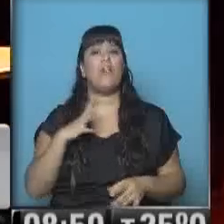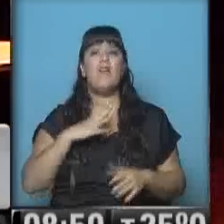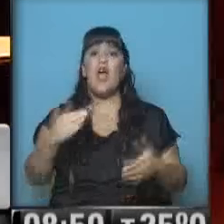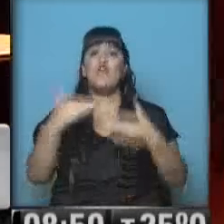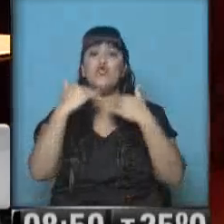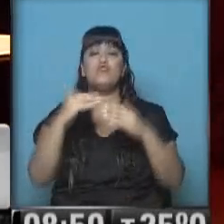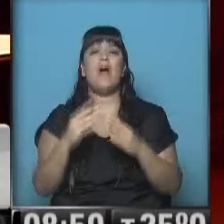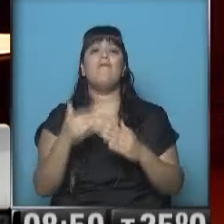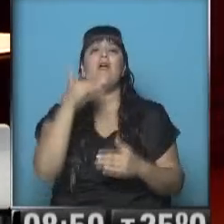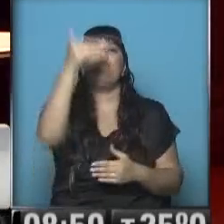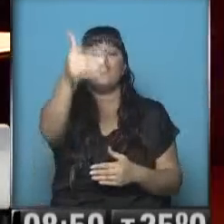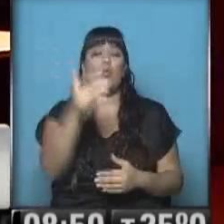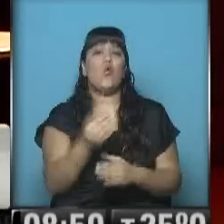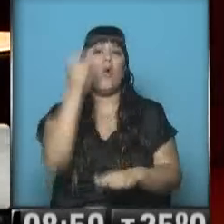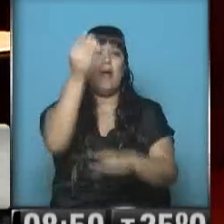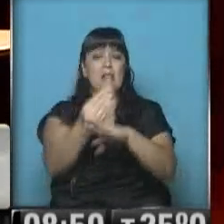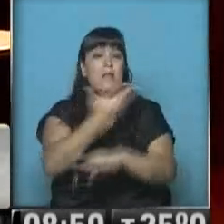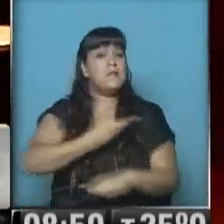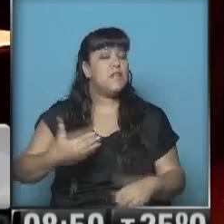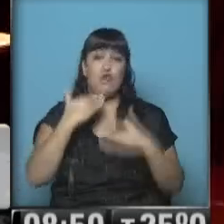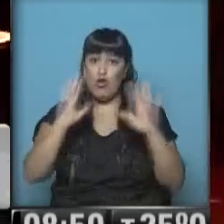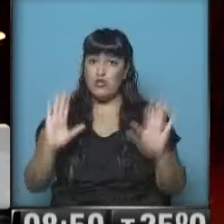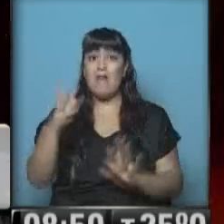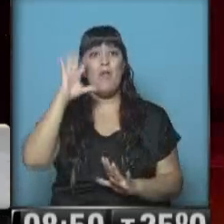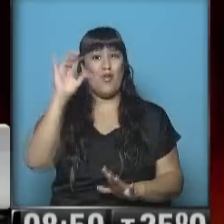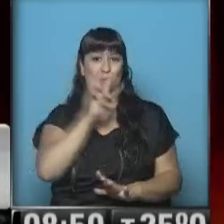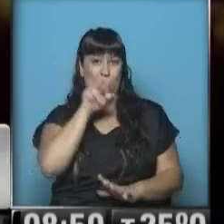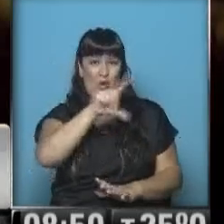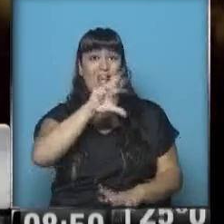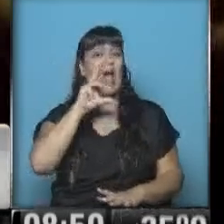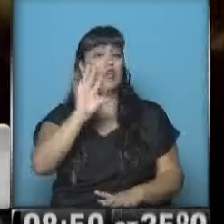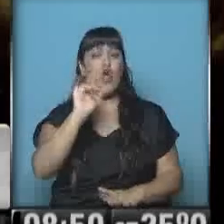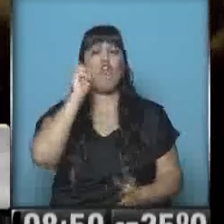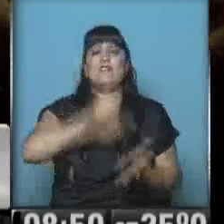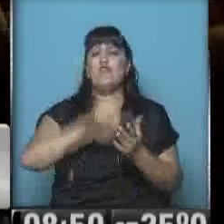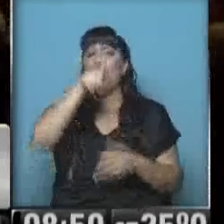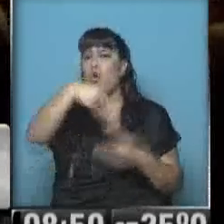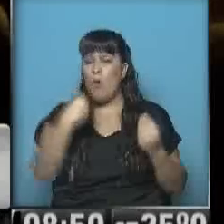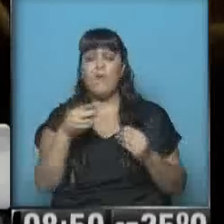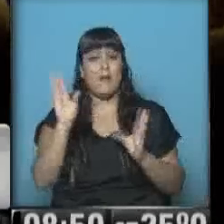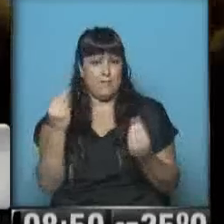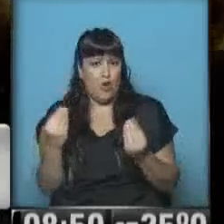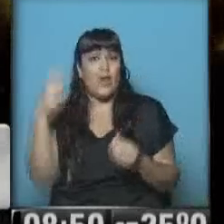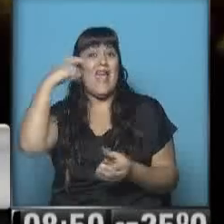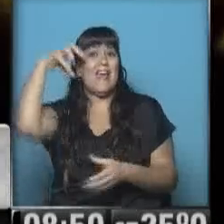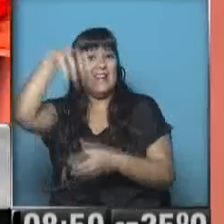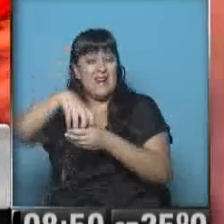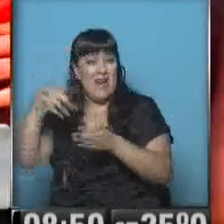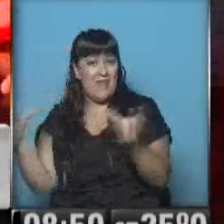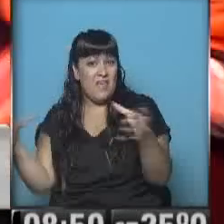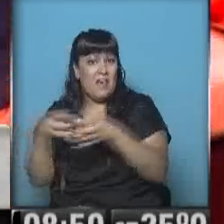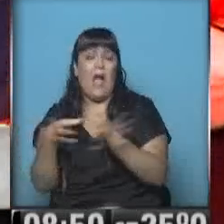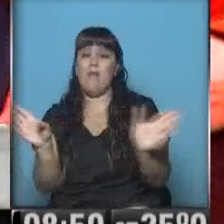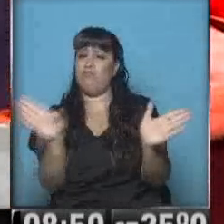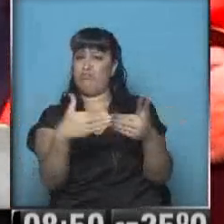su candidatura presidencial recordemos que ella eh toma esta decisión después de que la unión cívica radical cerrara las puertas a un